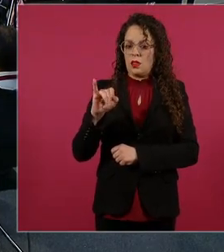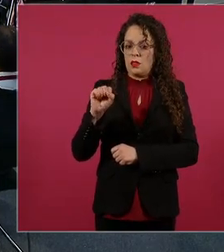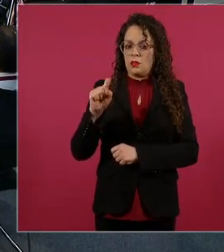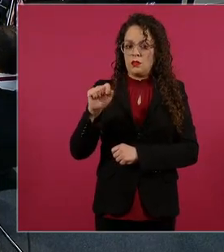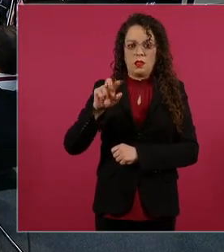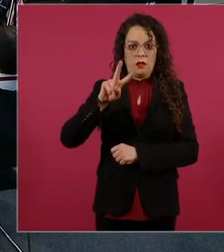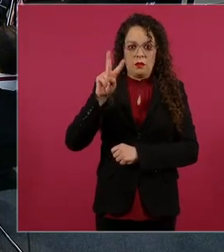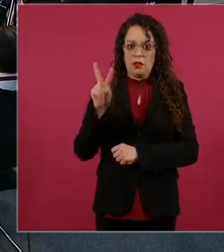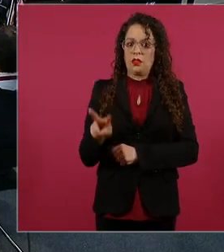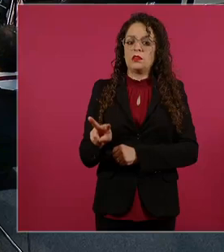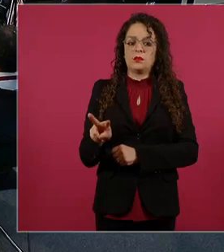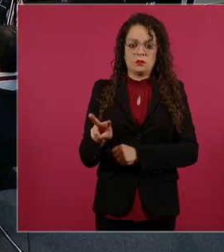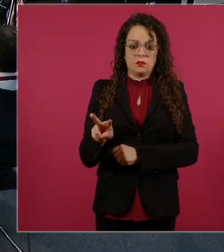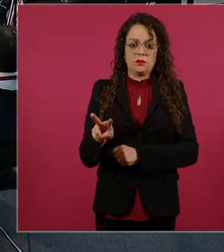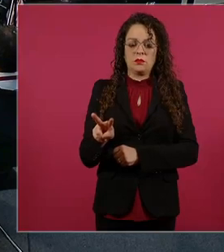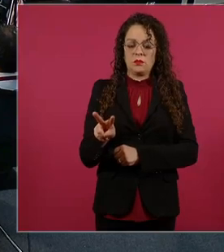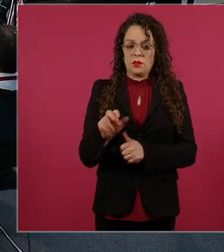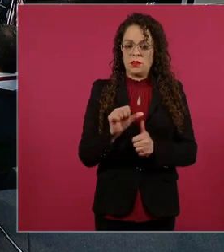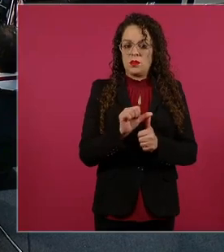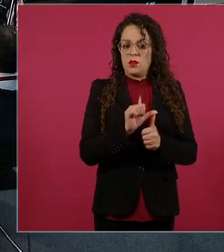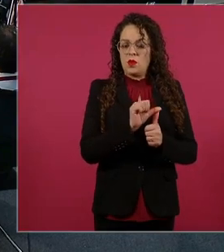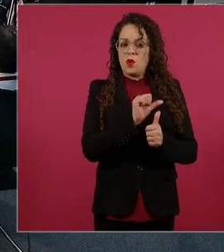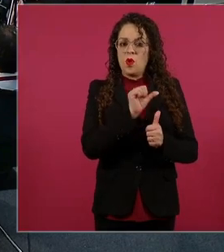este sí mire